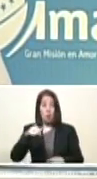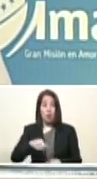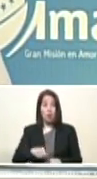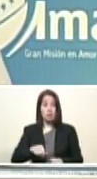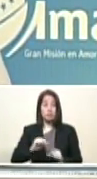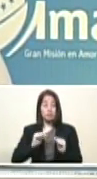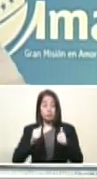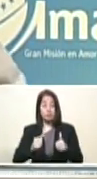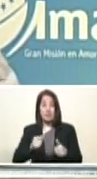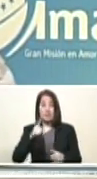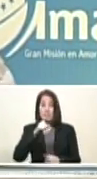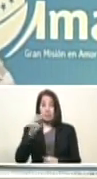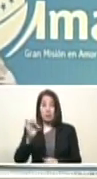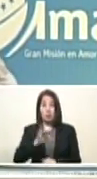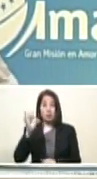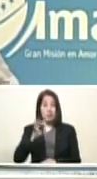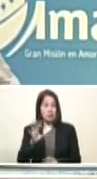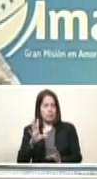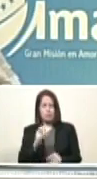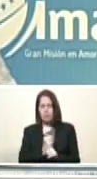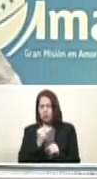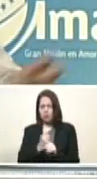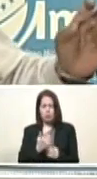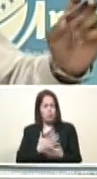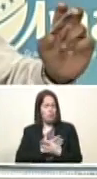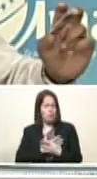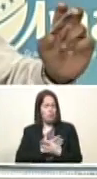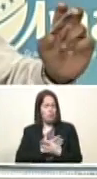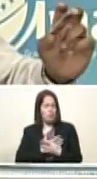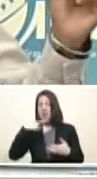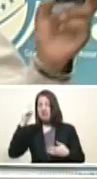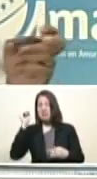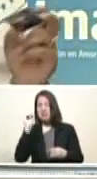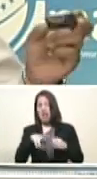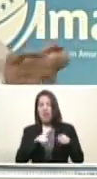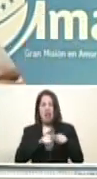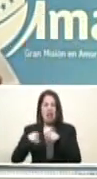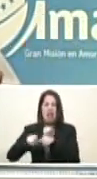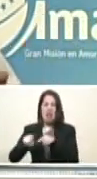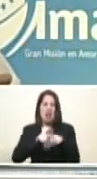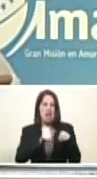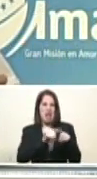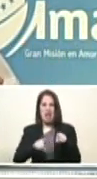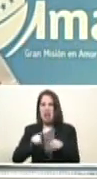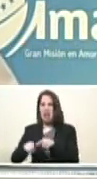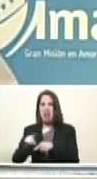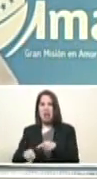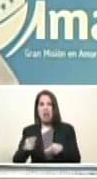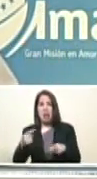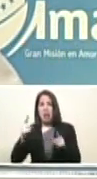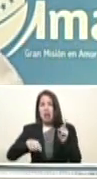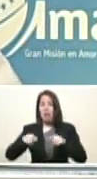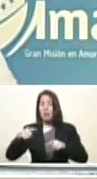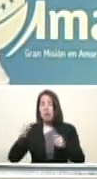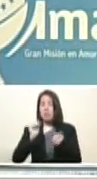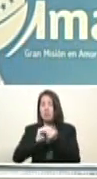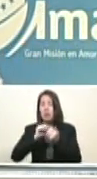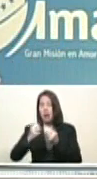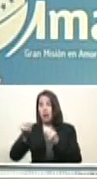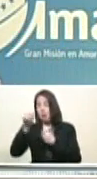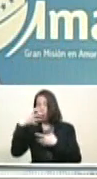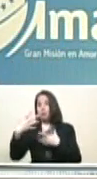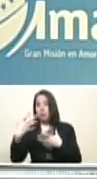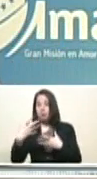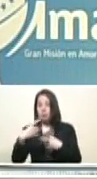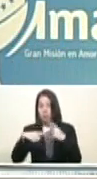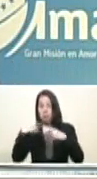a 100%. Ese es nuestro trabajo. Yo lo cojo piedra y piedra, bueno. Algunas me pegan y rebotan. Y se le devuelve